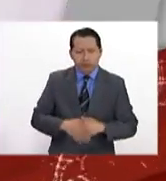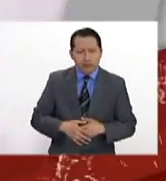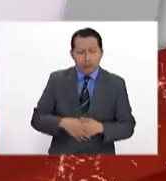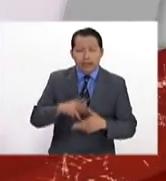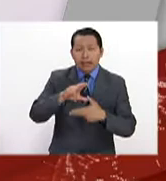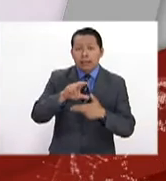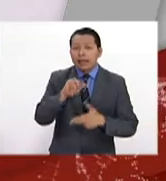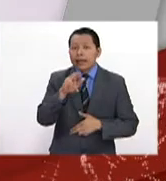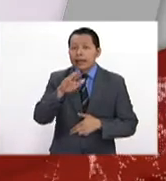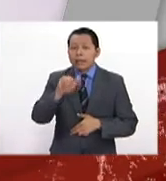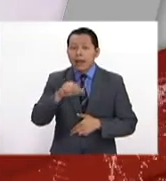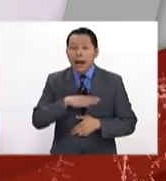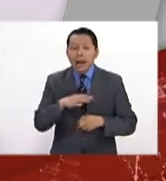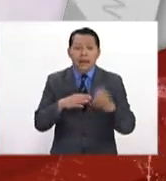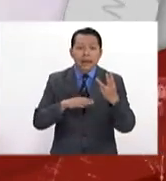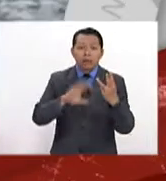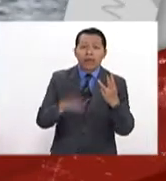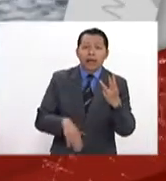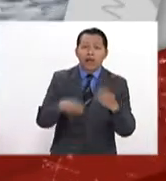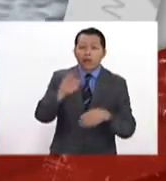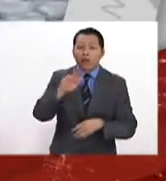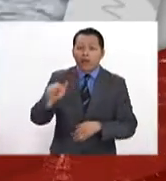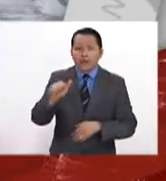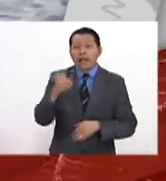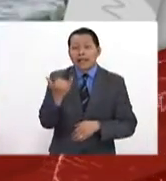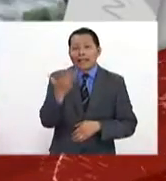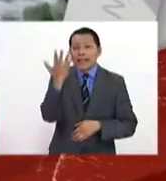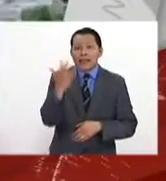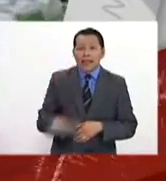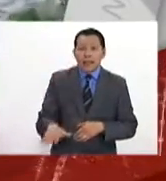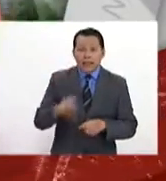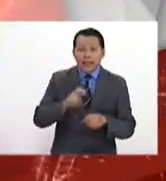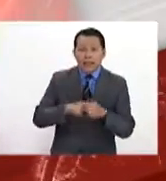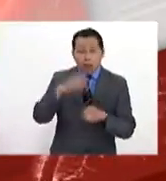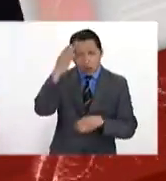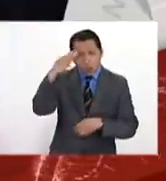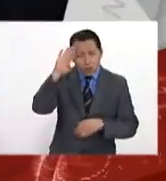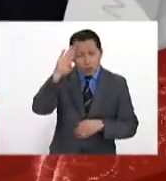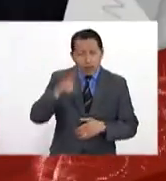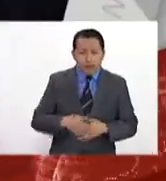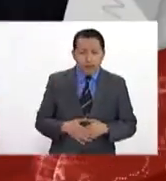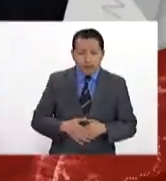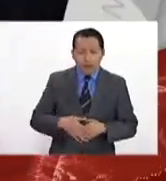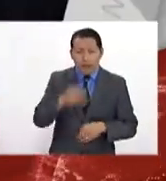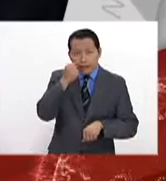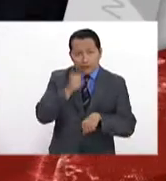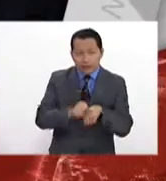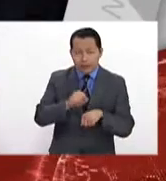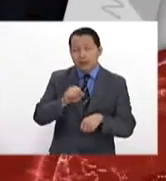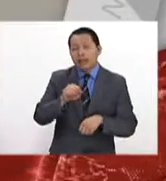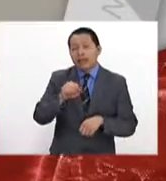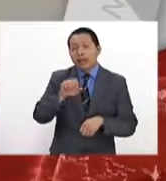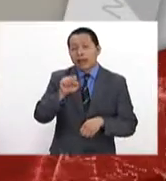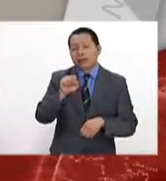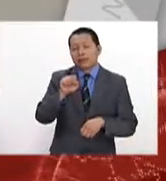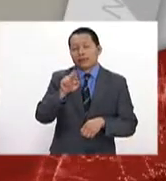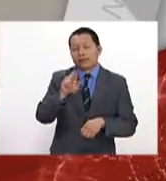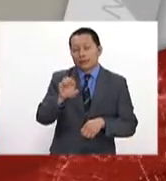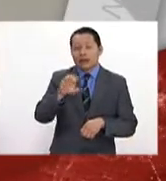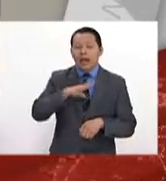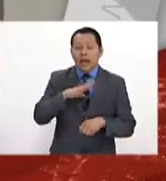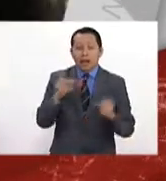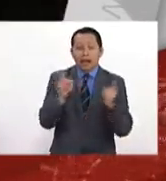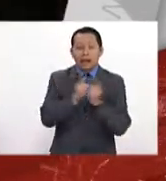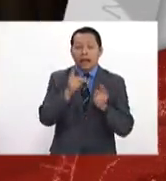huracán Irma deja a su paso 3 muertos en Florida y al menos 10 en Cuba. El secretario de Relaciones Exteriores se reúne